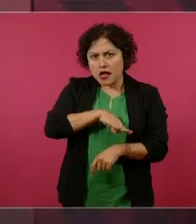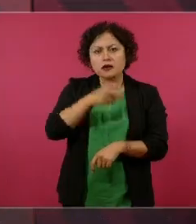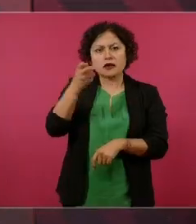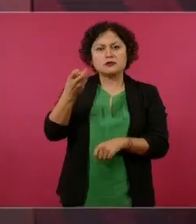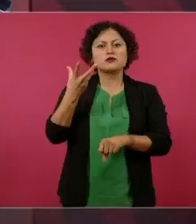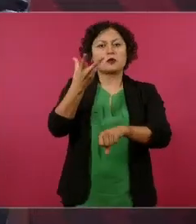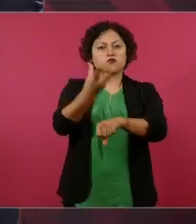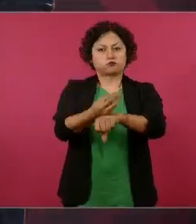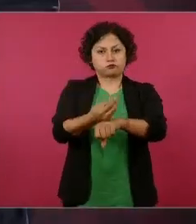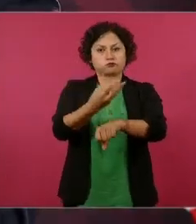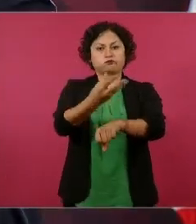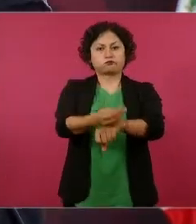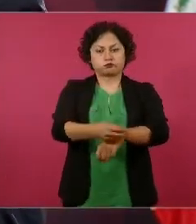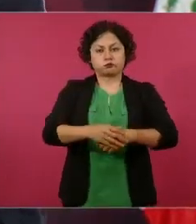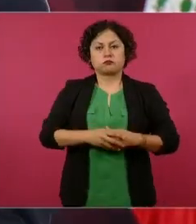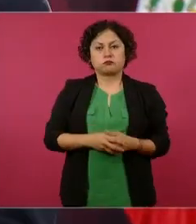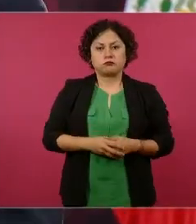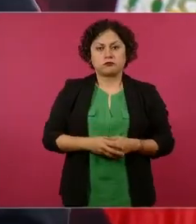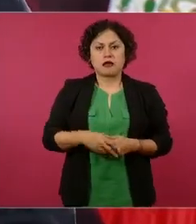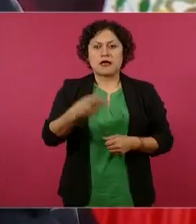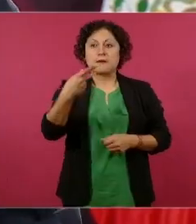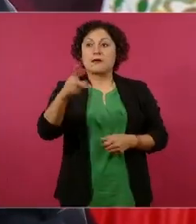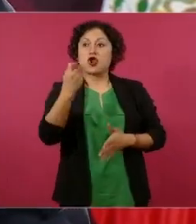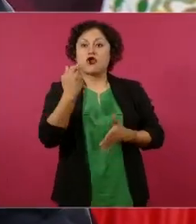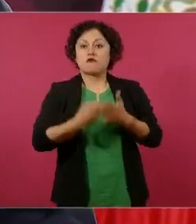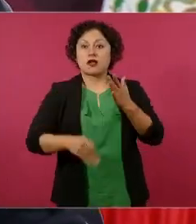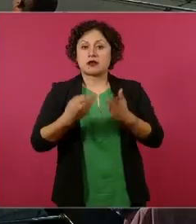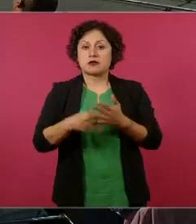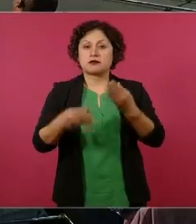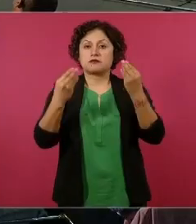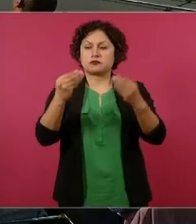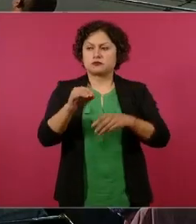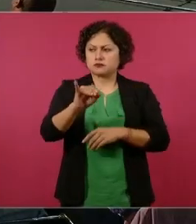Pero falta mucho por hacer. Ustedes tienen una concepción